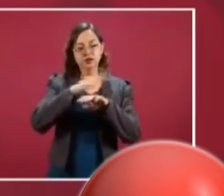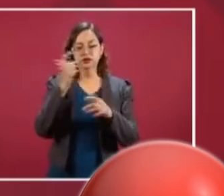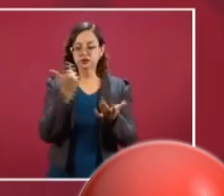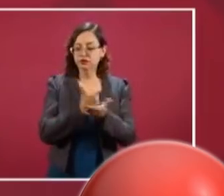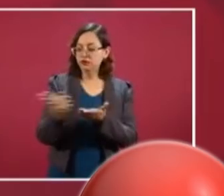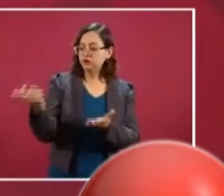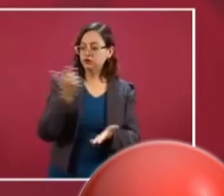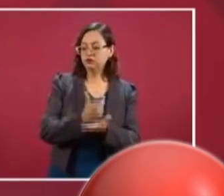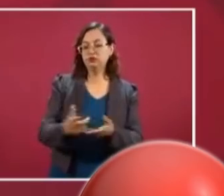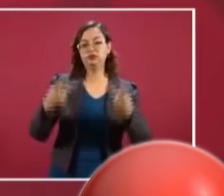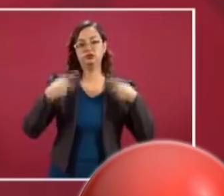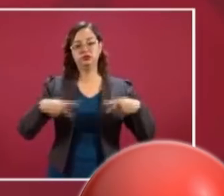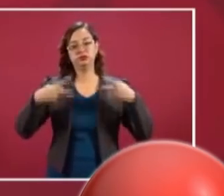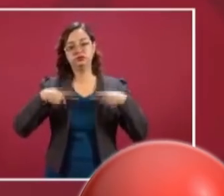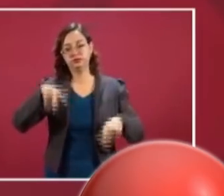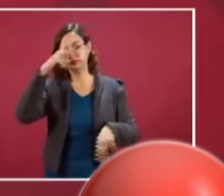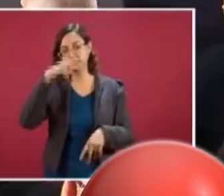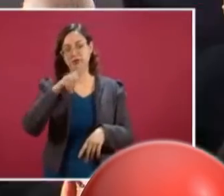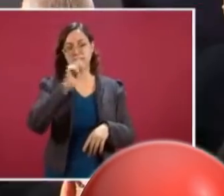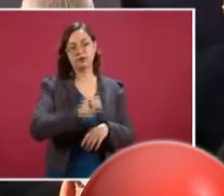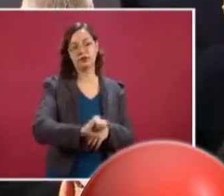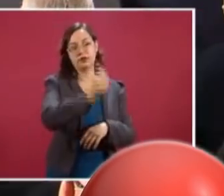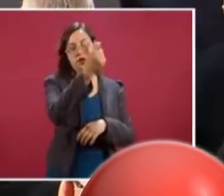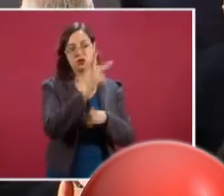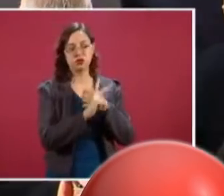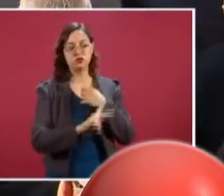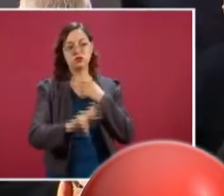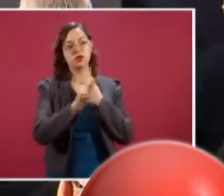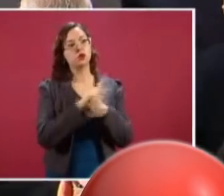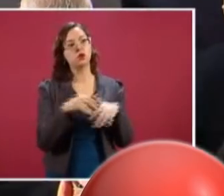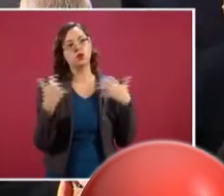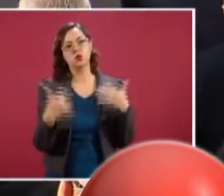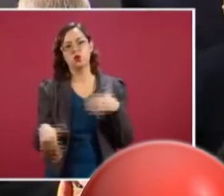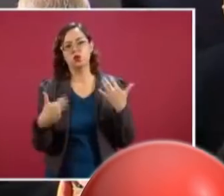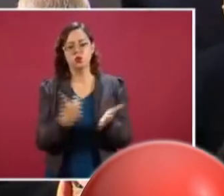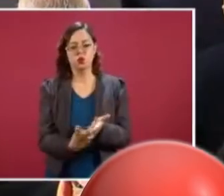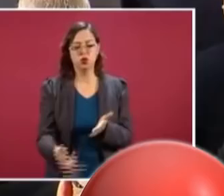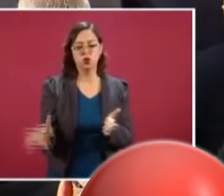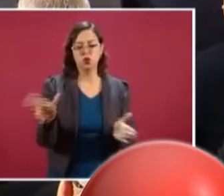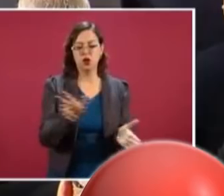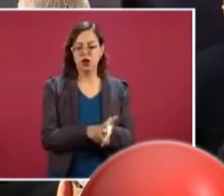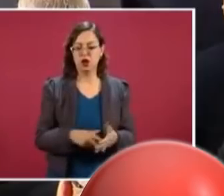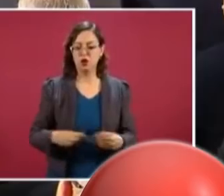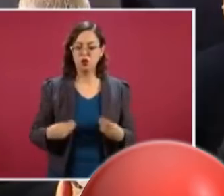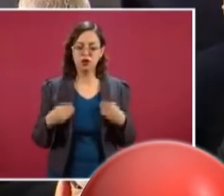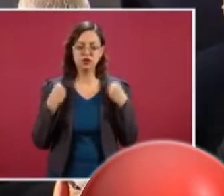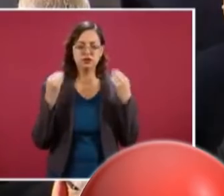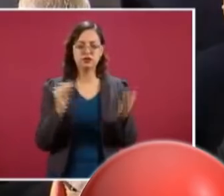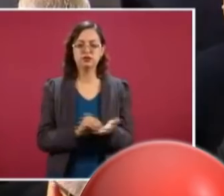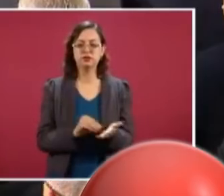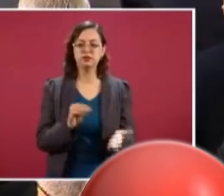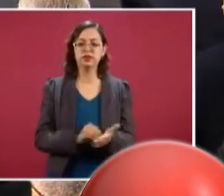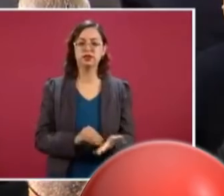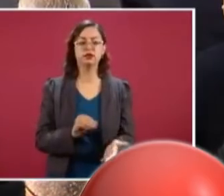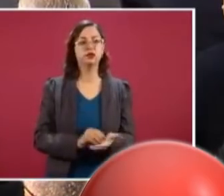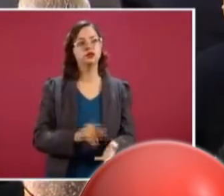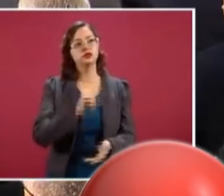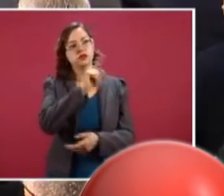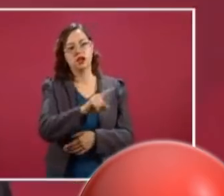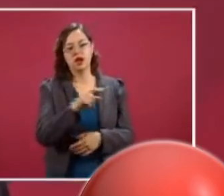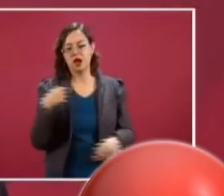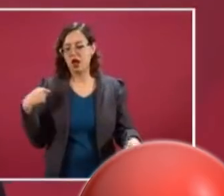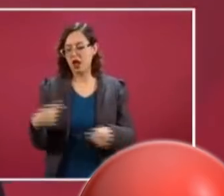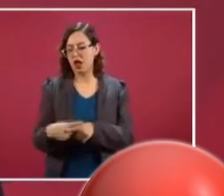Ya nuestros paisanos, que yo llamo héroes vivientes, este año